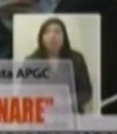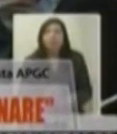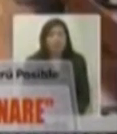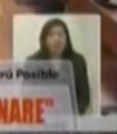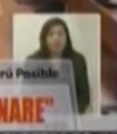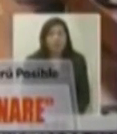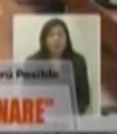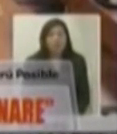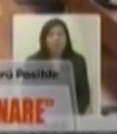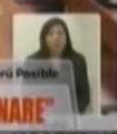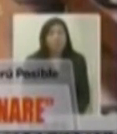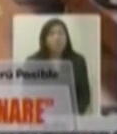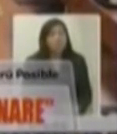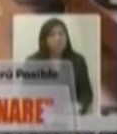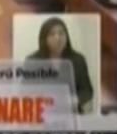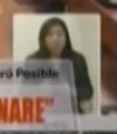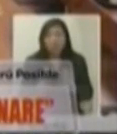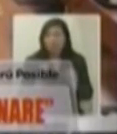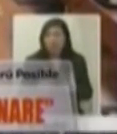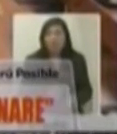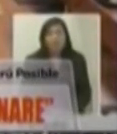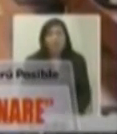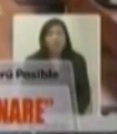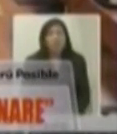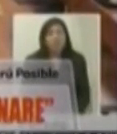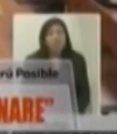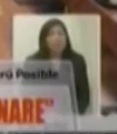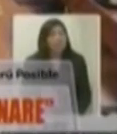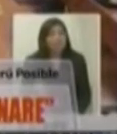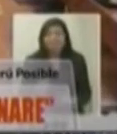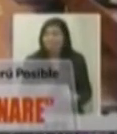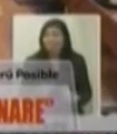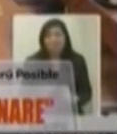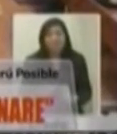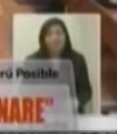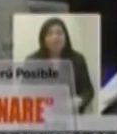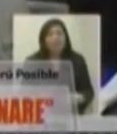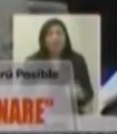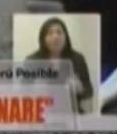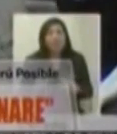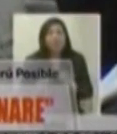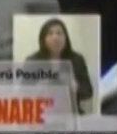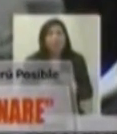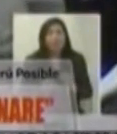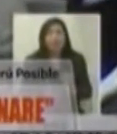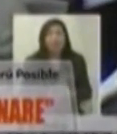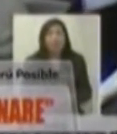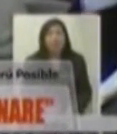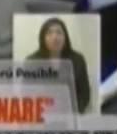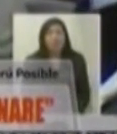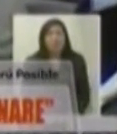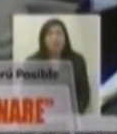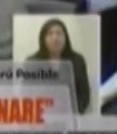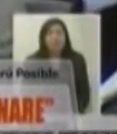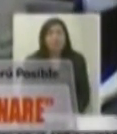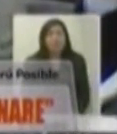todo. Este debate en el Congreso no se va a dar inmediatamente. Este debate del Congreso y la ley,